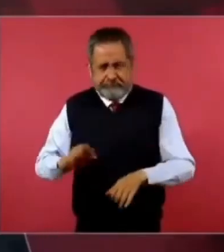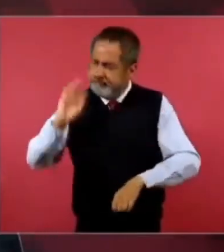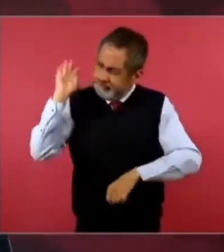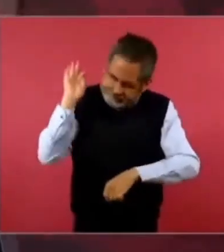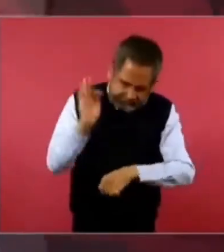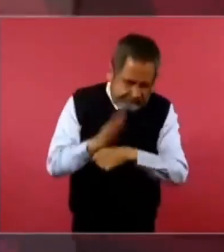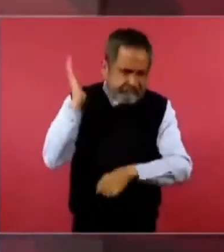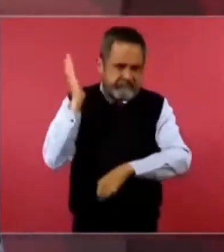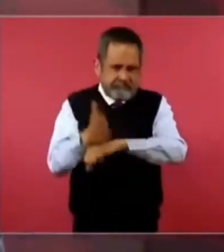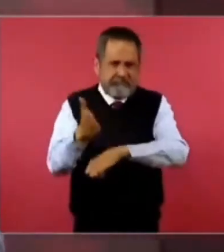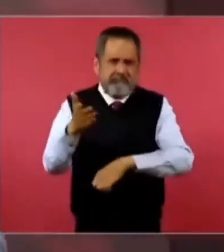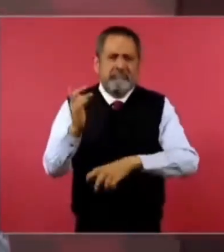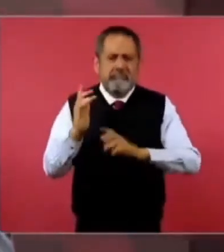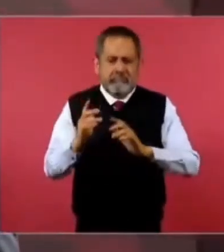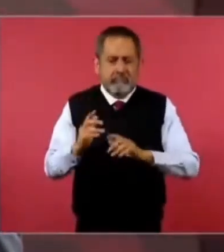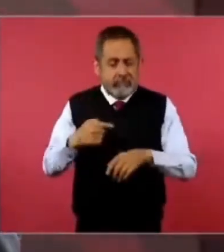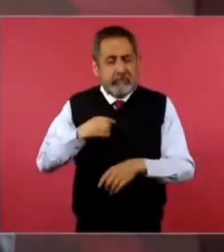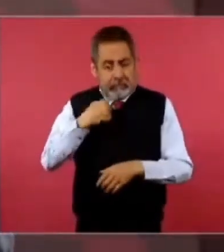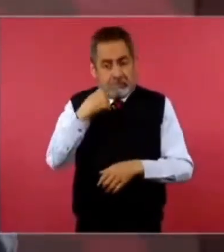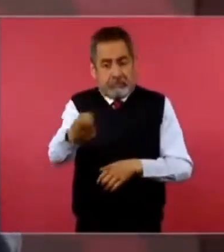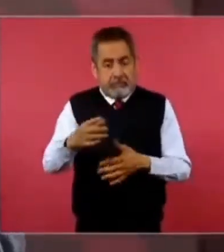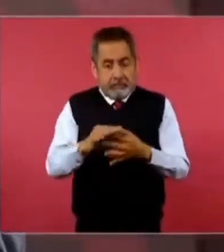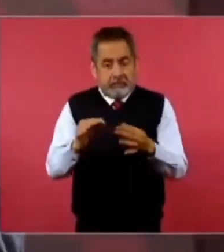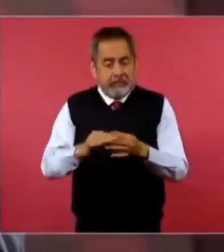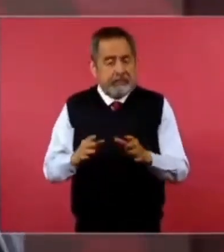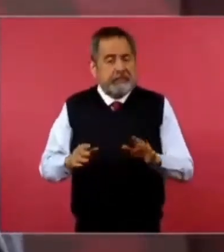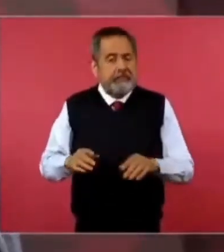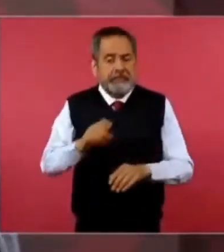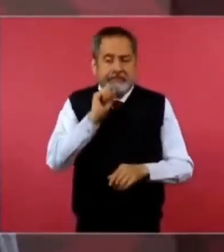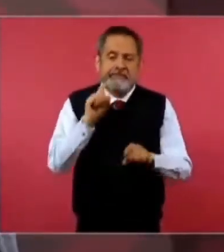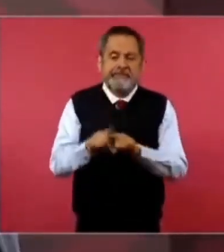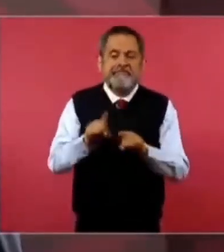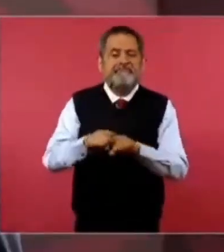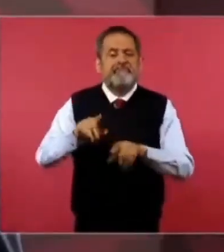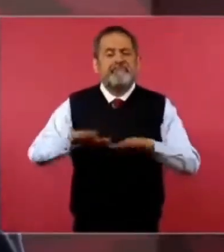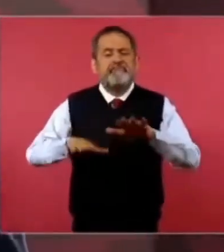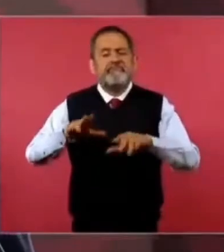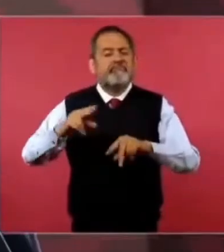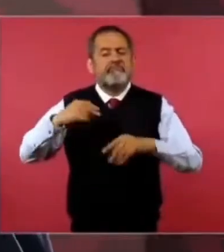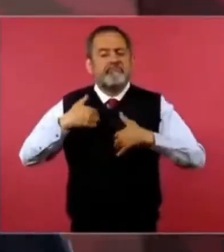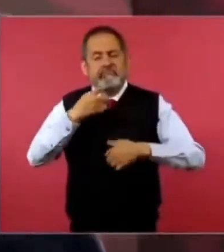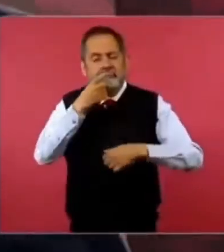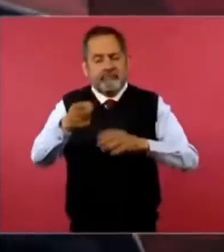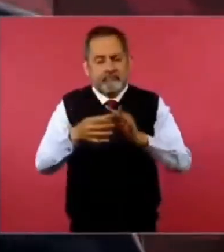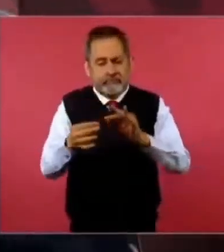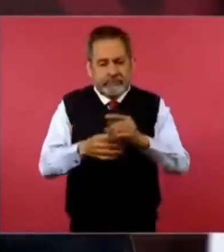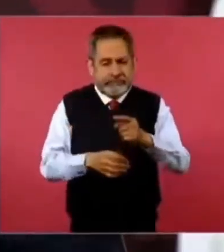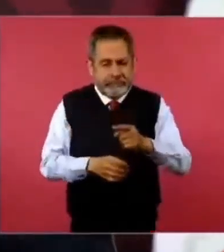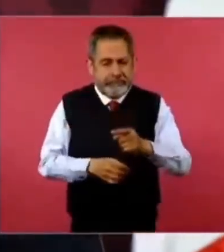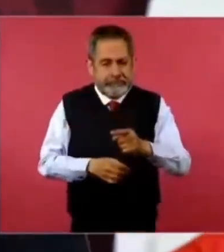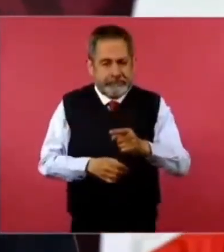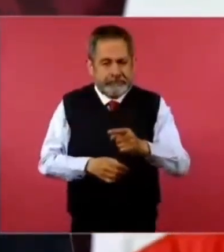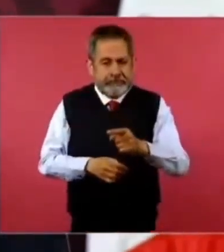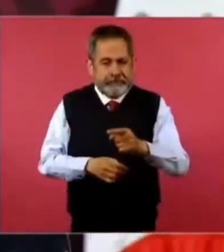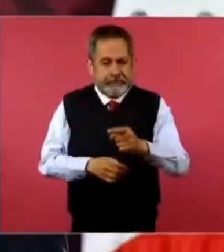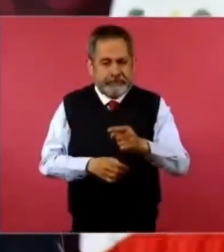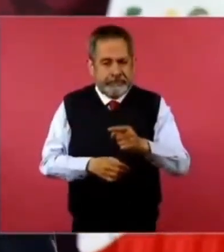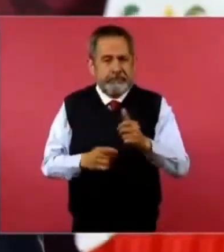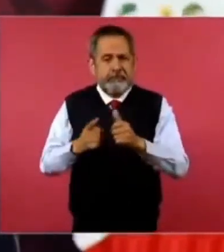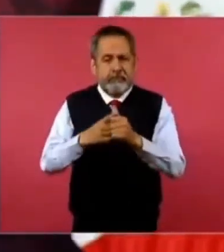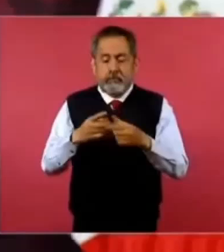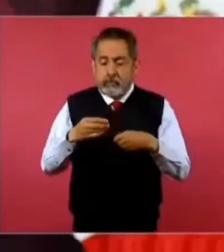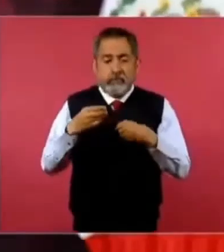Se les propuso, y eso también a veces no se dice, primero se